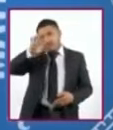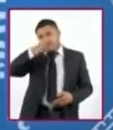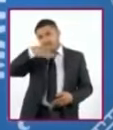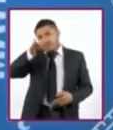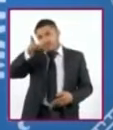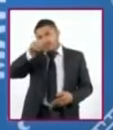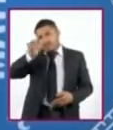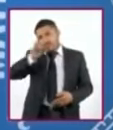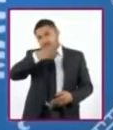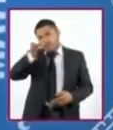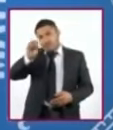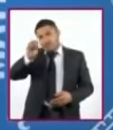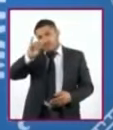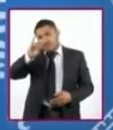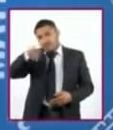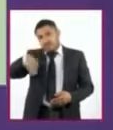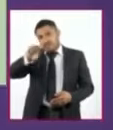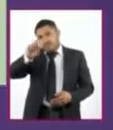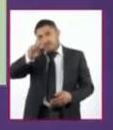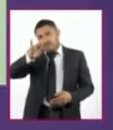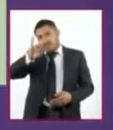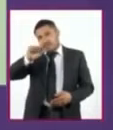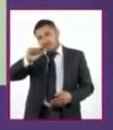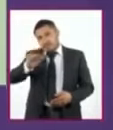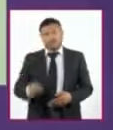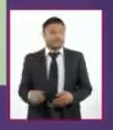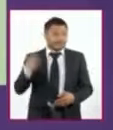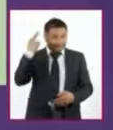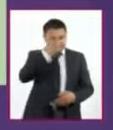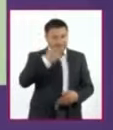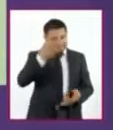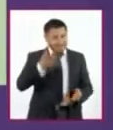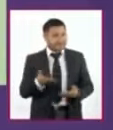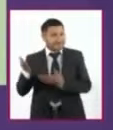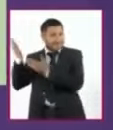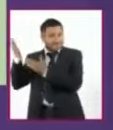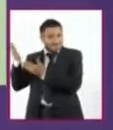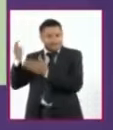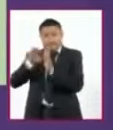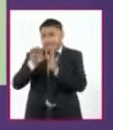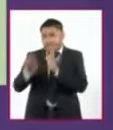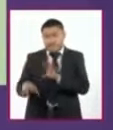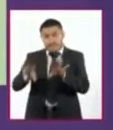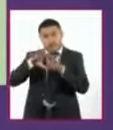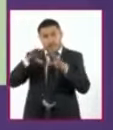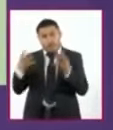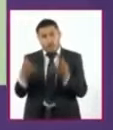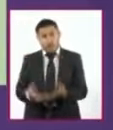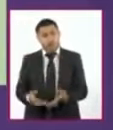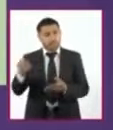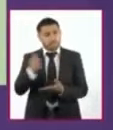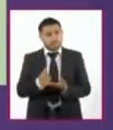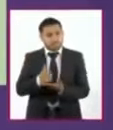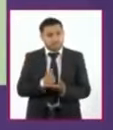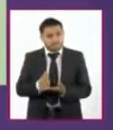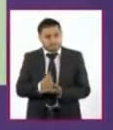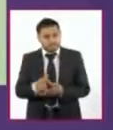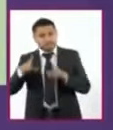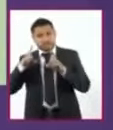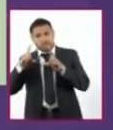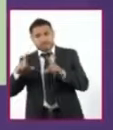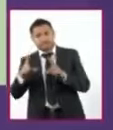esto, analicemos la siguiente imagen. Como primer ejemplo, tenemos un círculo. ¿Qué pasaría si trazamos